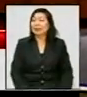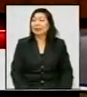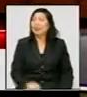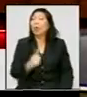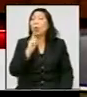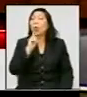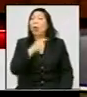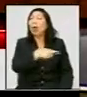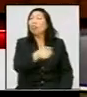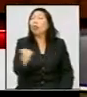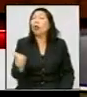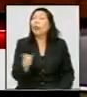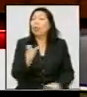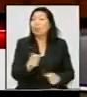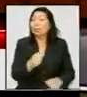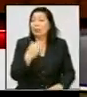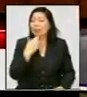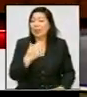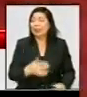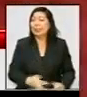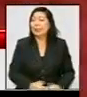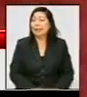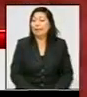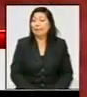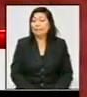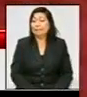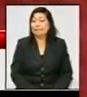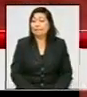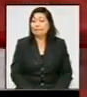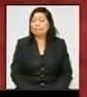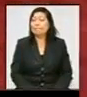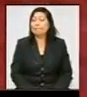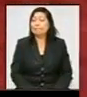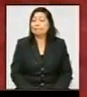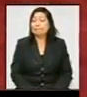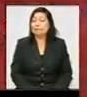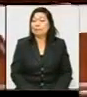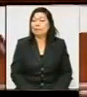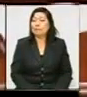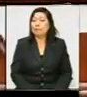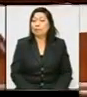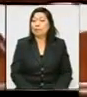se está engañando a la población una vez más. Gracias, presidente. Gracias, congresista.